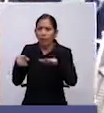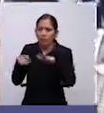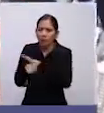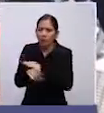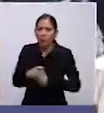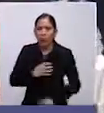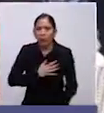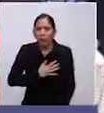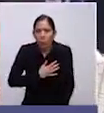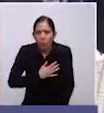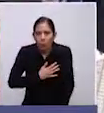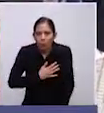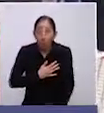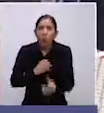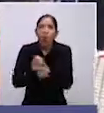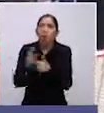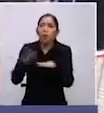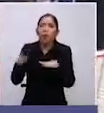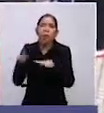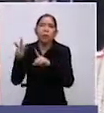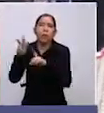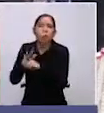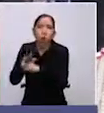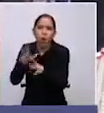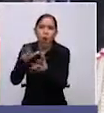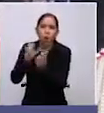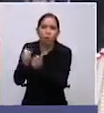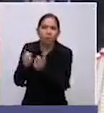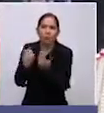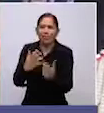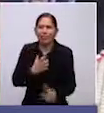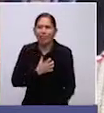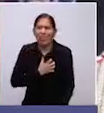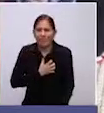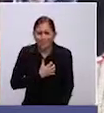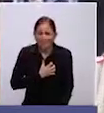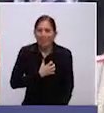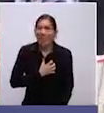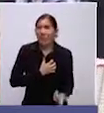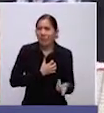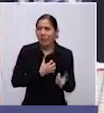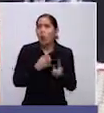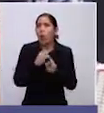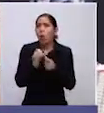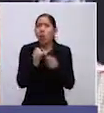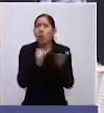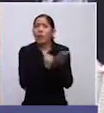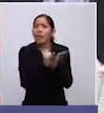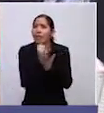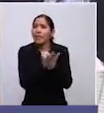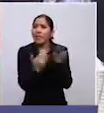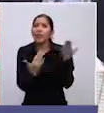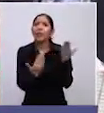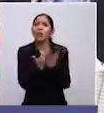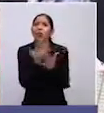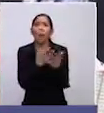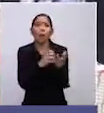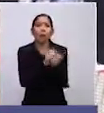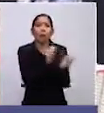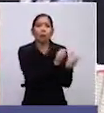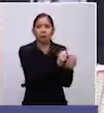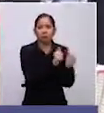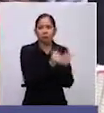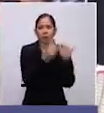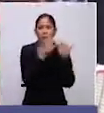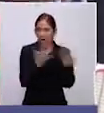sexual, la violencia además en espacios digitales, que también es una nueva forma en la que de